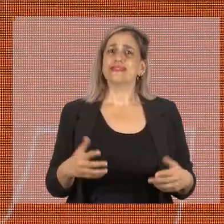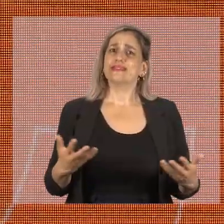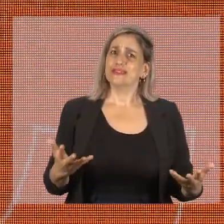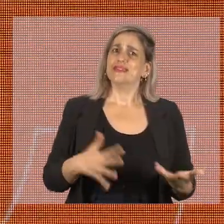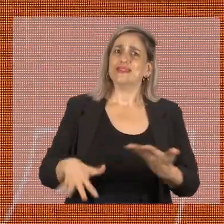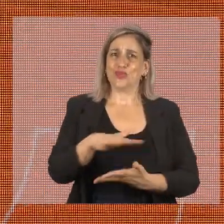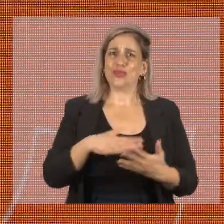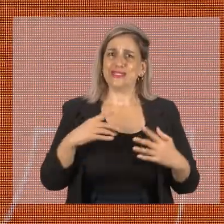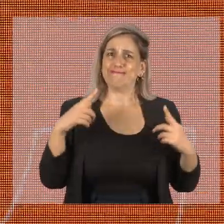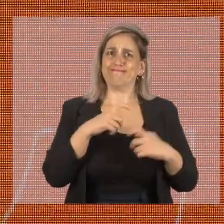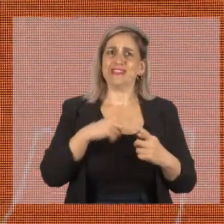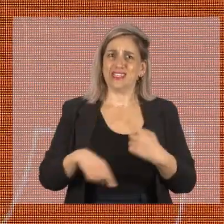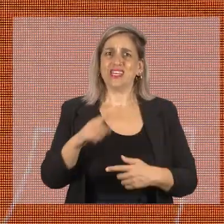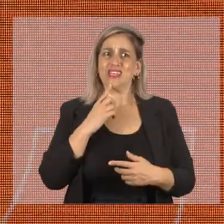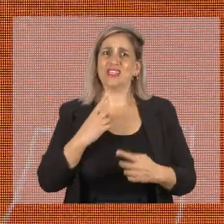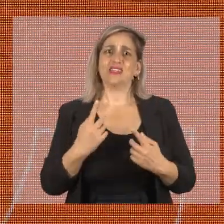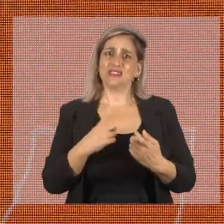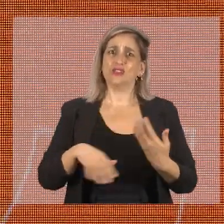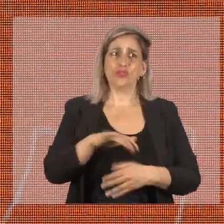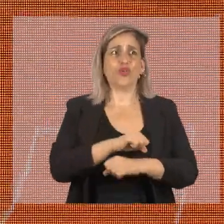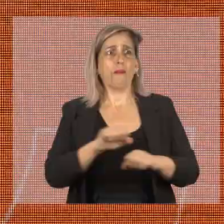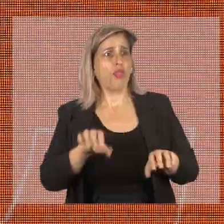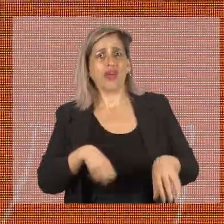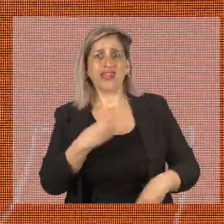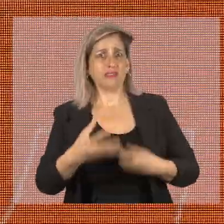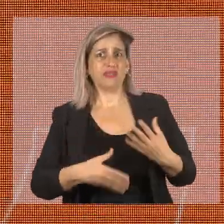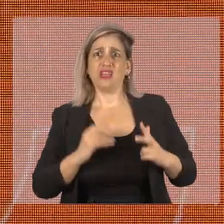ese intangible de la cohesión social es vital.